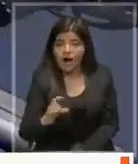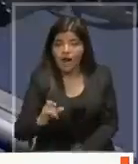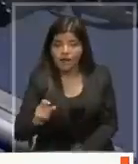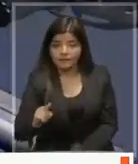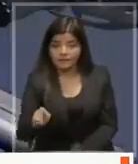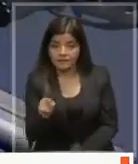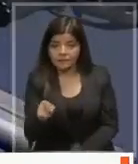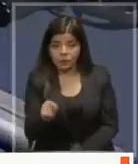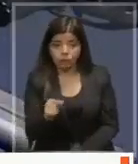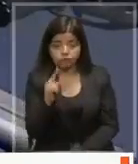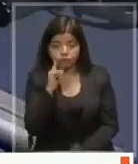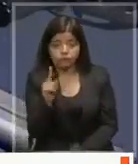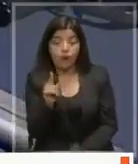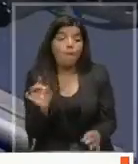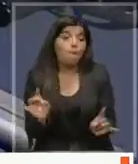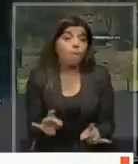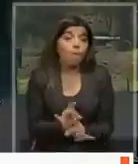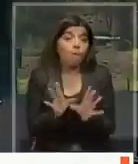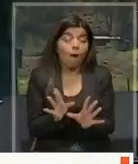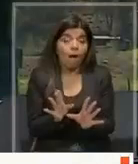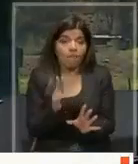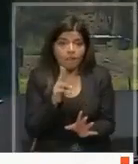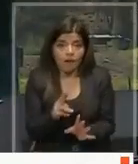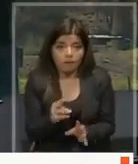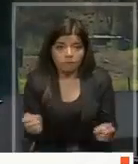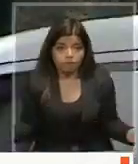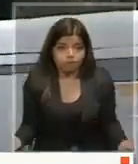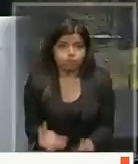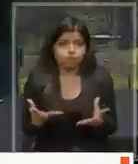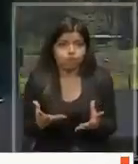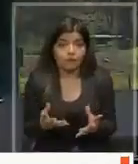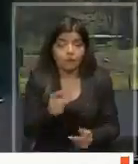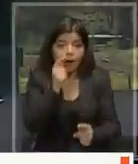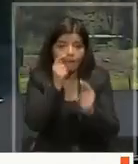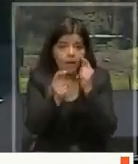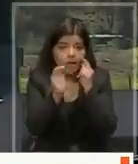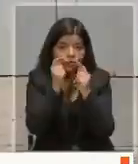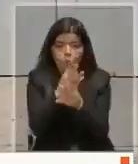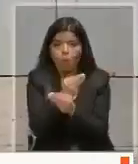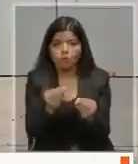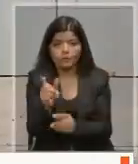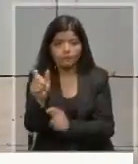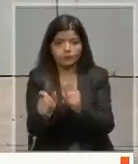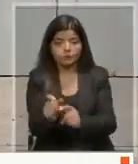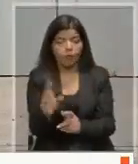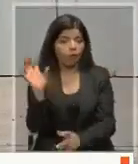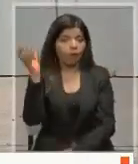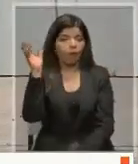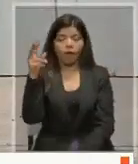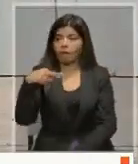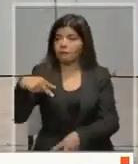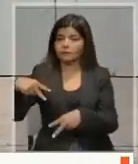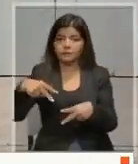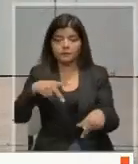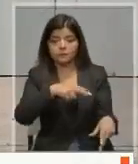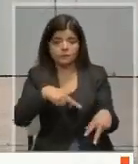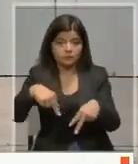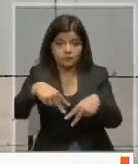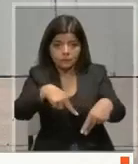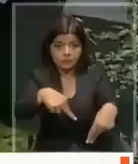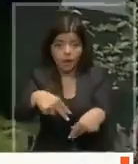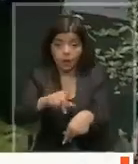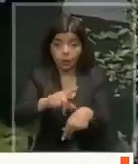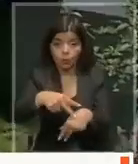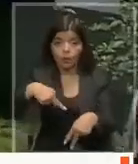que frente a un incendio era además un inminente riesgo para decenas de personas inocentes que transitan a diario por este